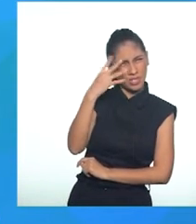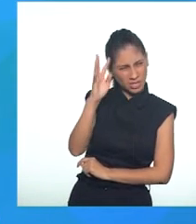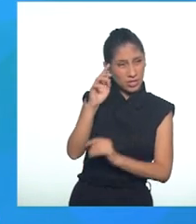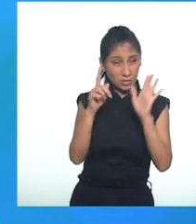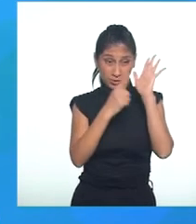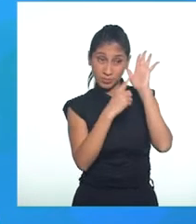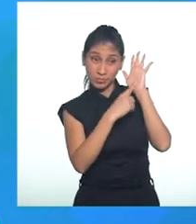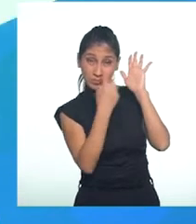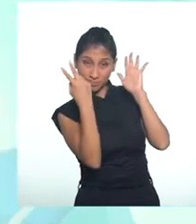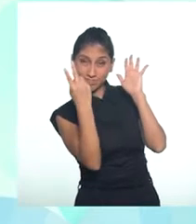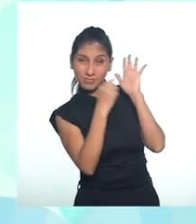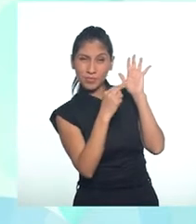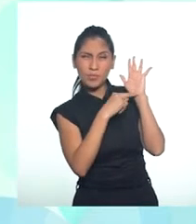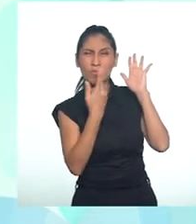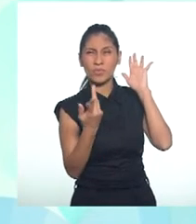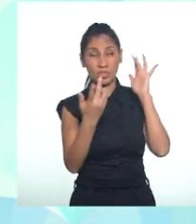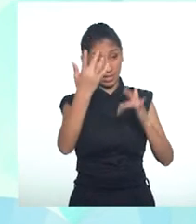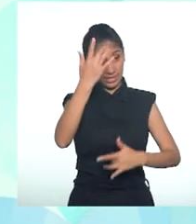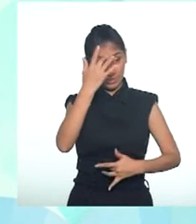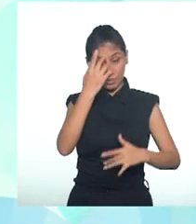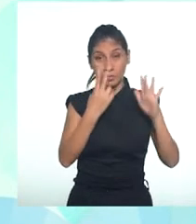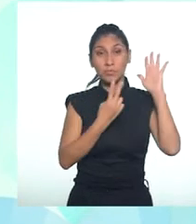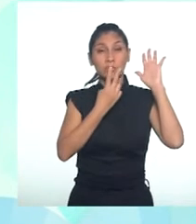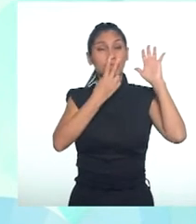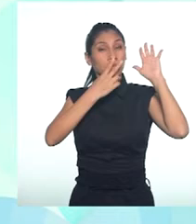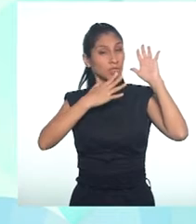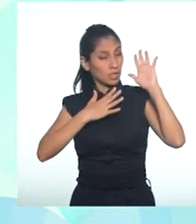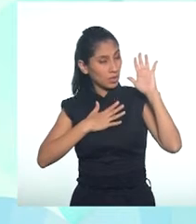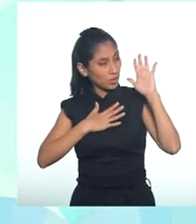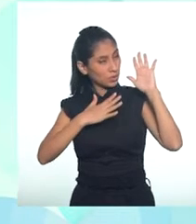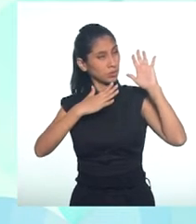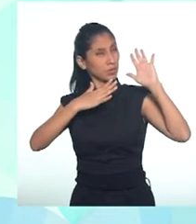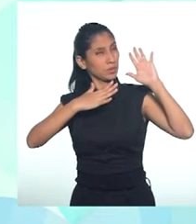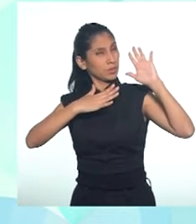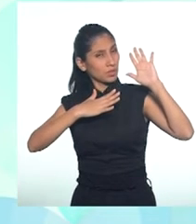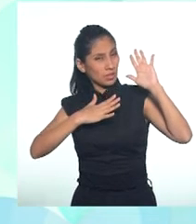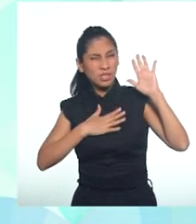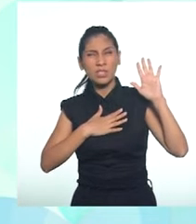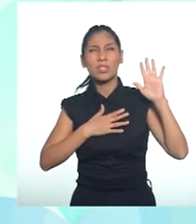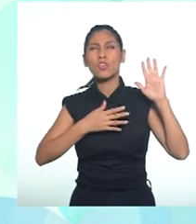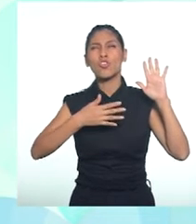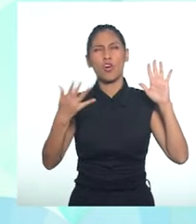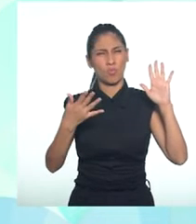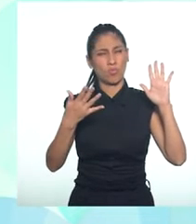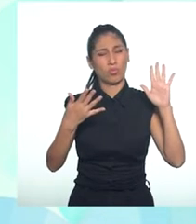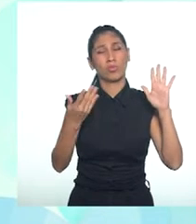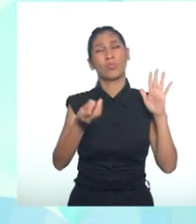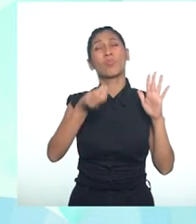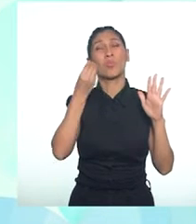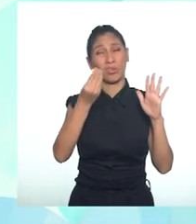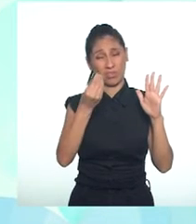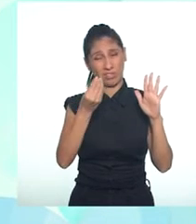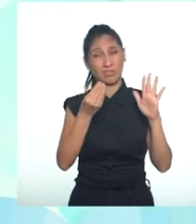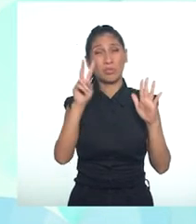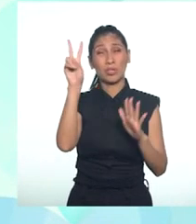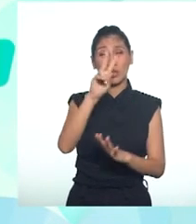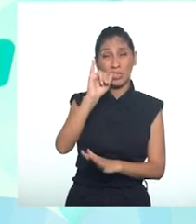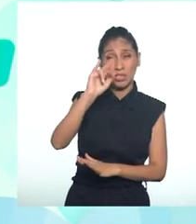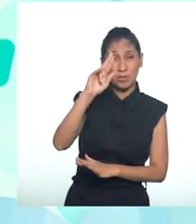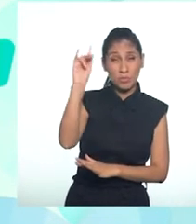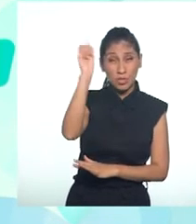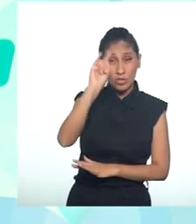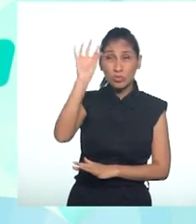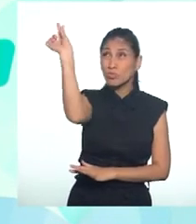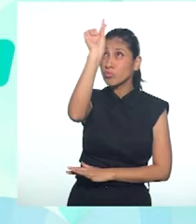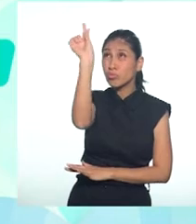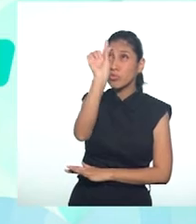esquema. Como vemos aquí, las enfermedades respiratorias infecciosas son por virus o por bacterias.